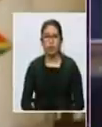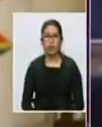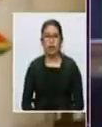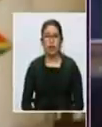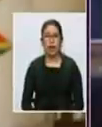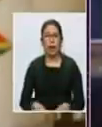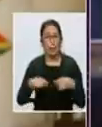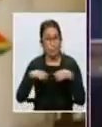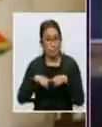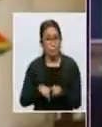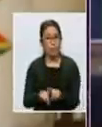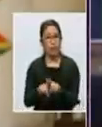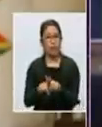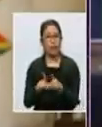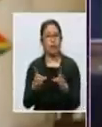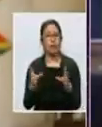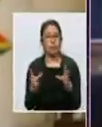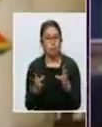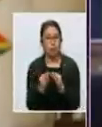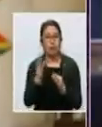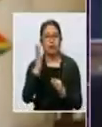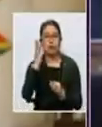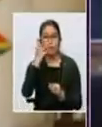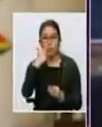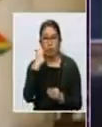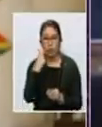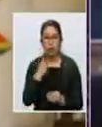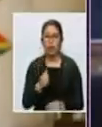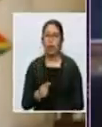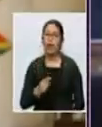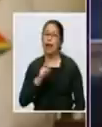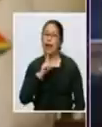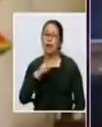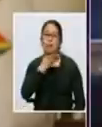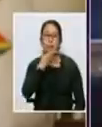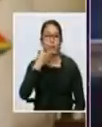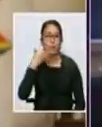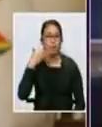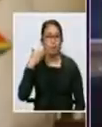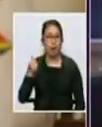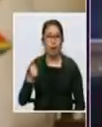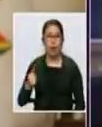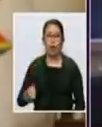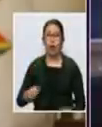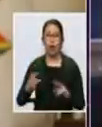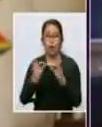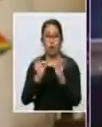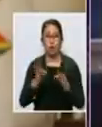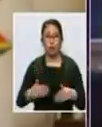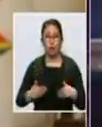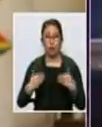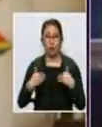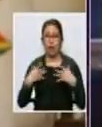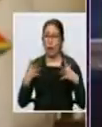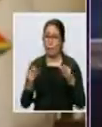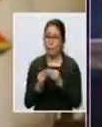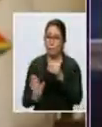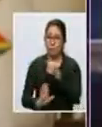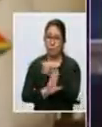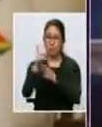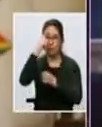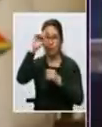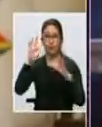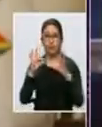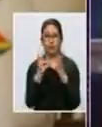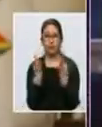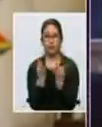urgencia claro. Era atender la salud y la vida de los bolivianos. Y bueno, hoy está la convocatoria lanzada. Y no obstante ello, yo debo decirle, Miriam, de que